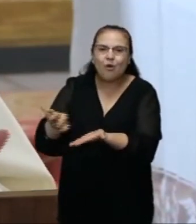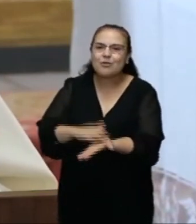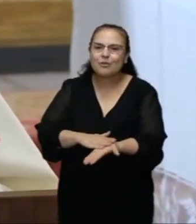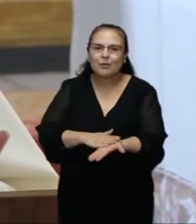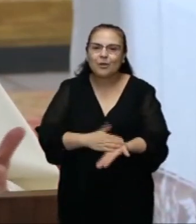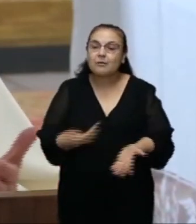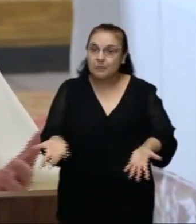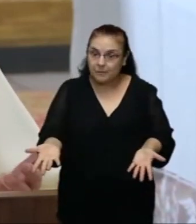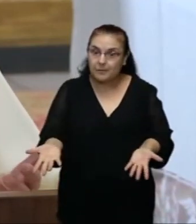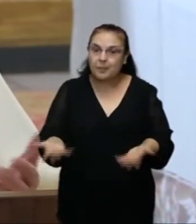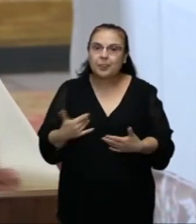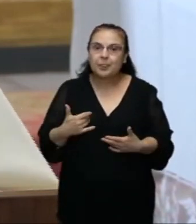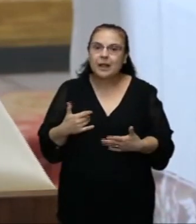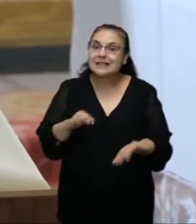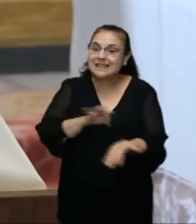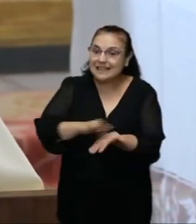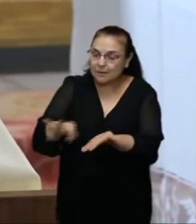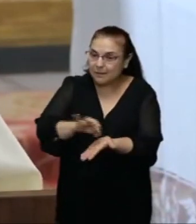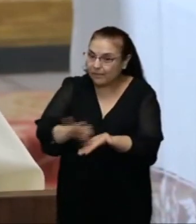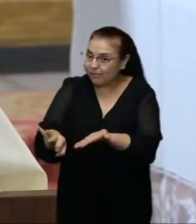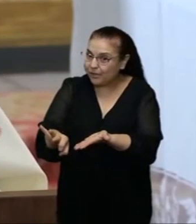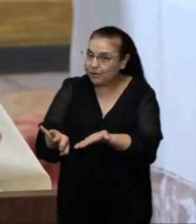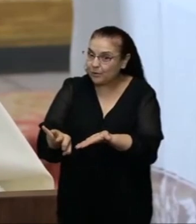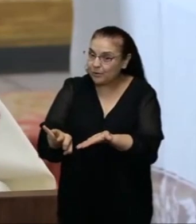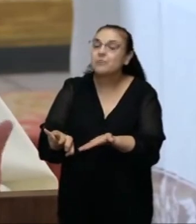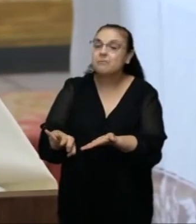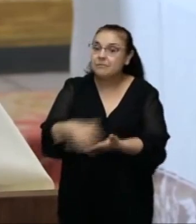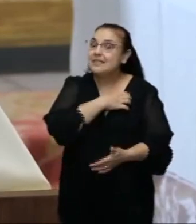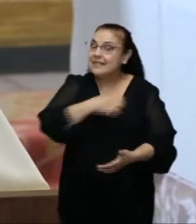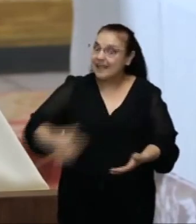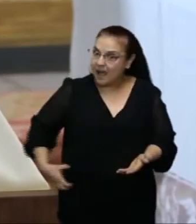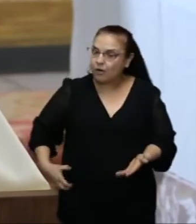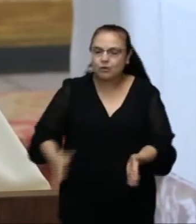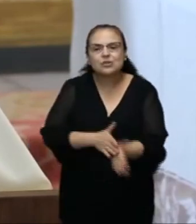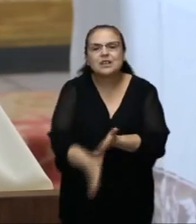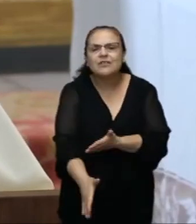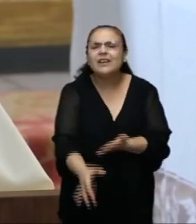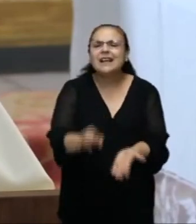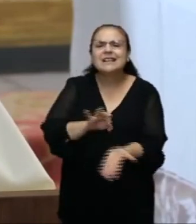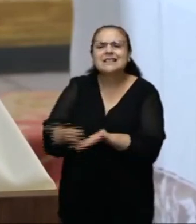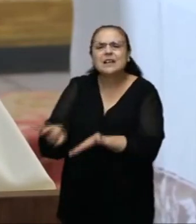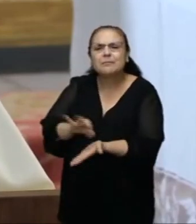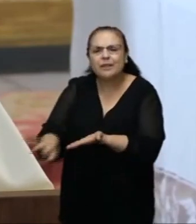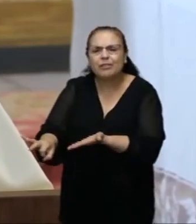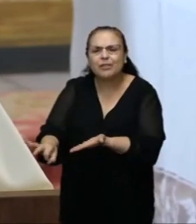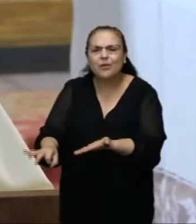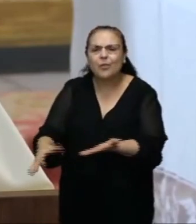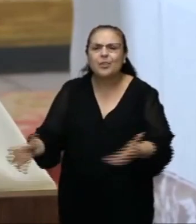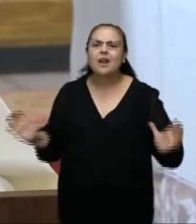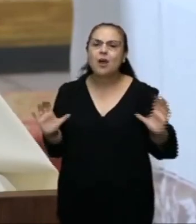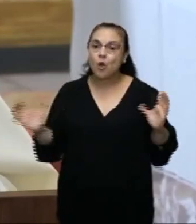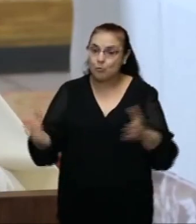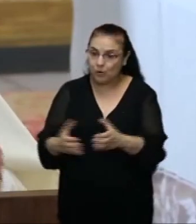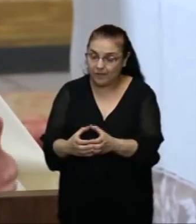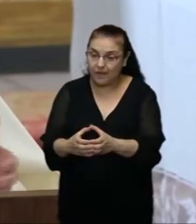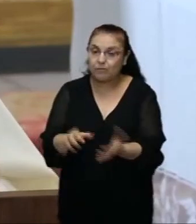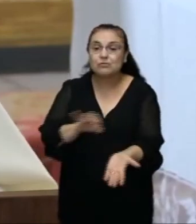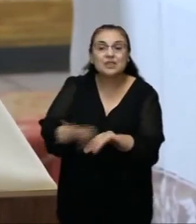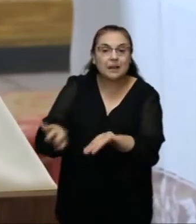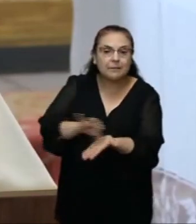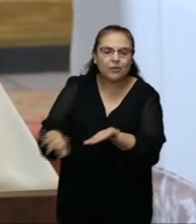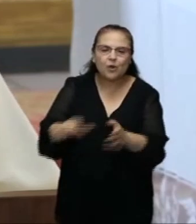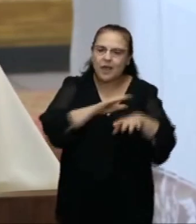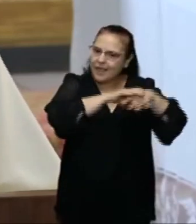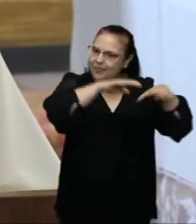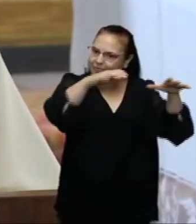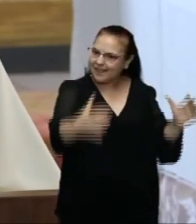El diácono significa servicio, un servidor de la comunidad, un servidor del altar. Y hoy,